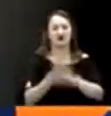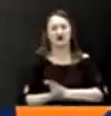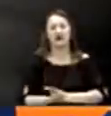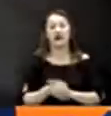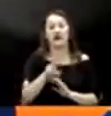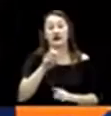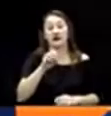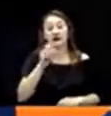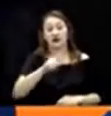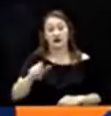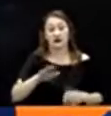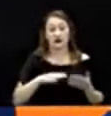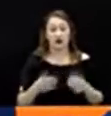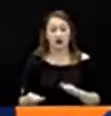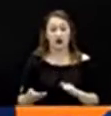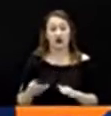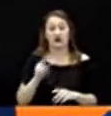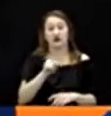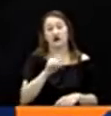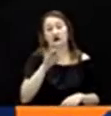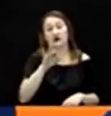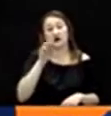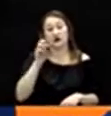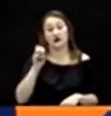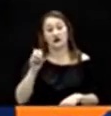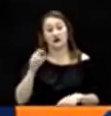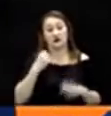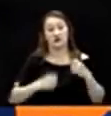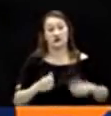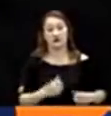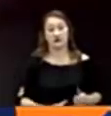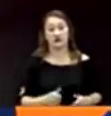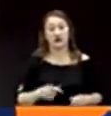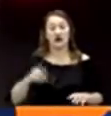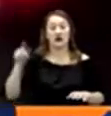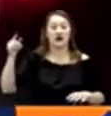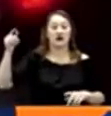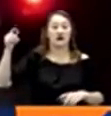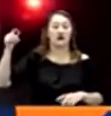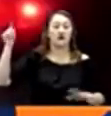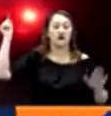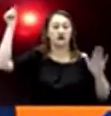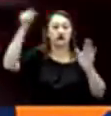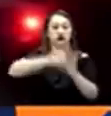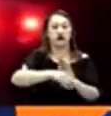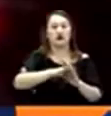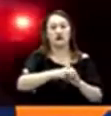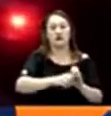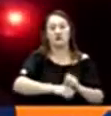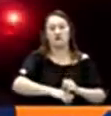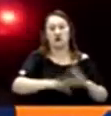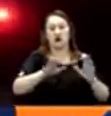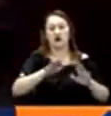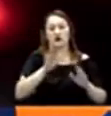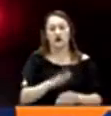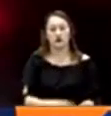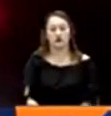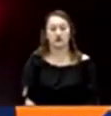70 personas murieron y 138 resultaron heridas en un ataque aéreo contra una prisión en Saada, uno de sus